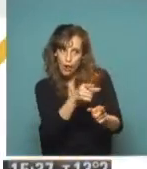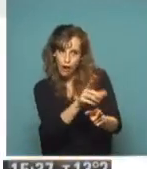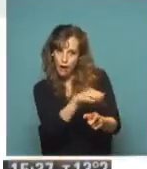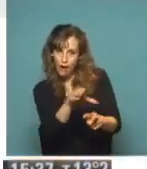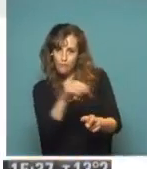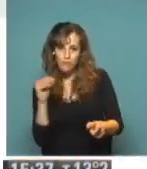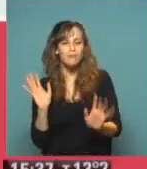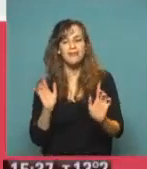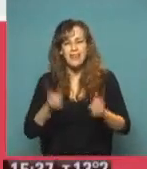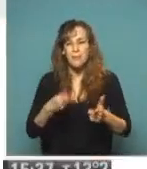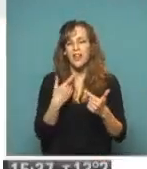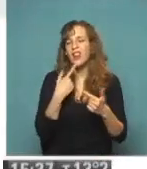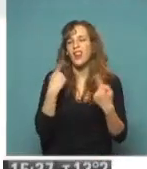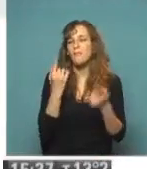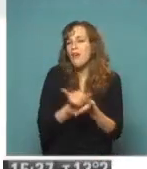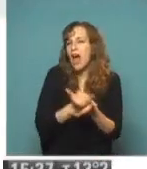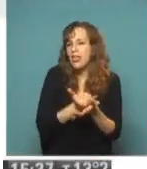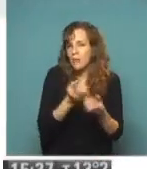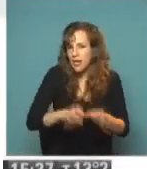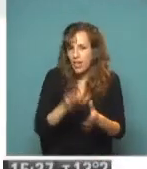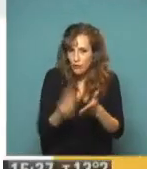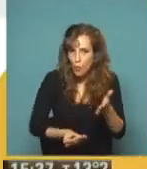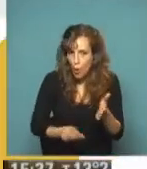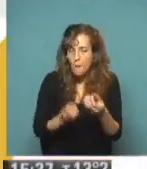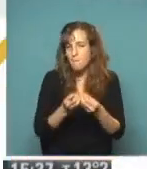Con figuras simples también. Pero bueno,